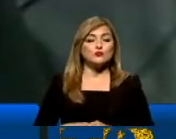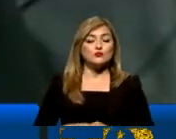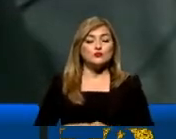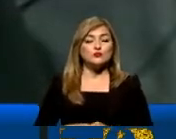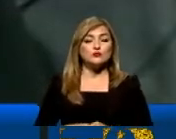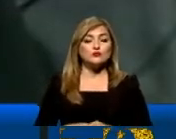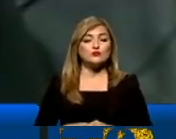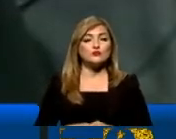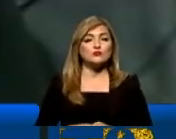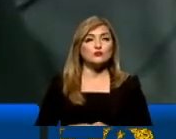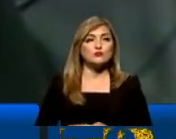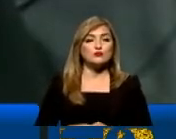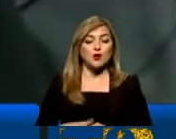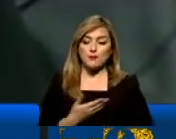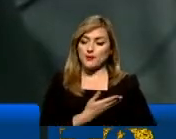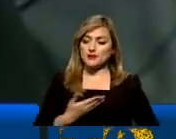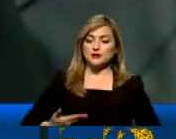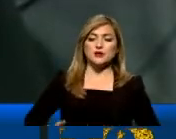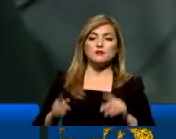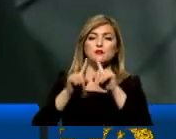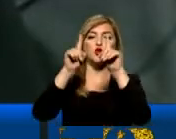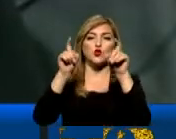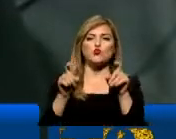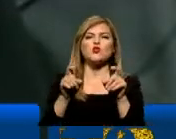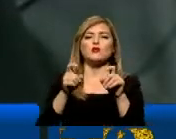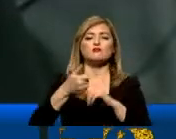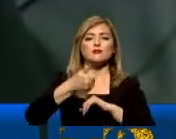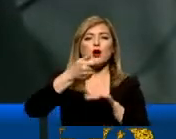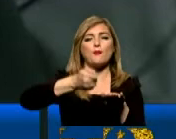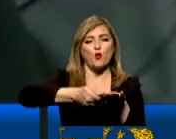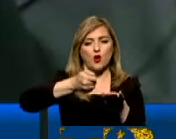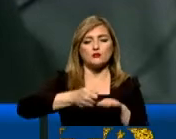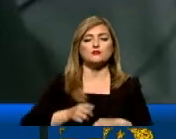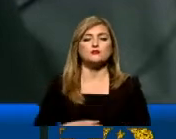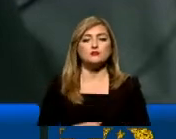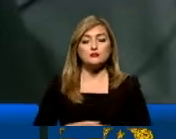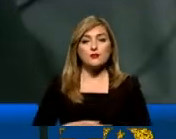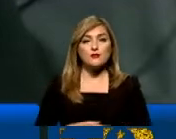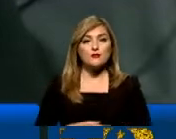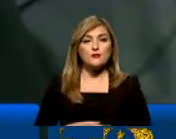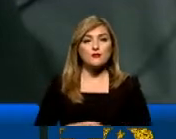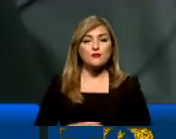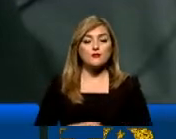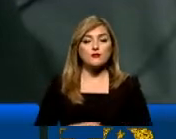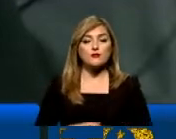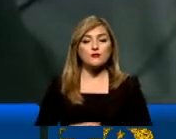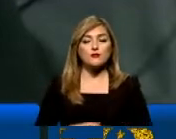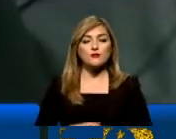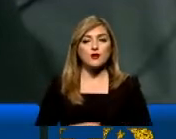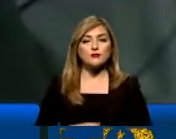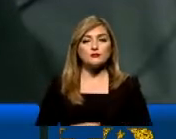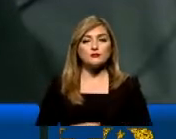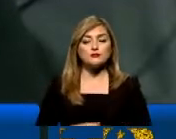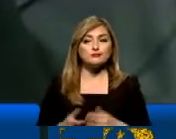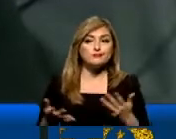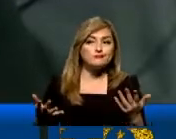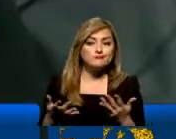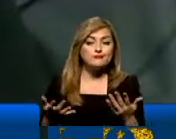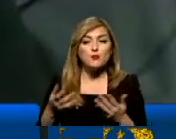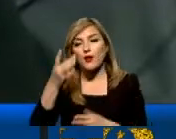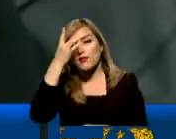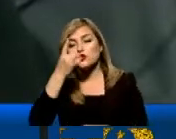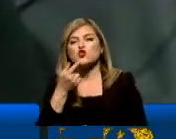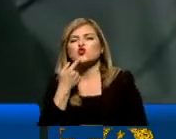representación, realice la consulta formal a la Procuraduría General del Estado a fin de recibir su pronunciamiento para que el